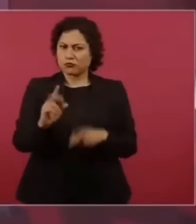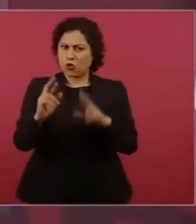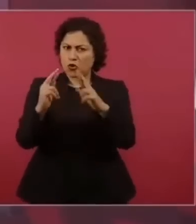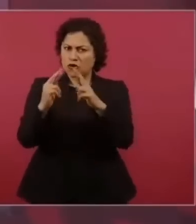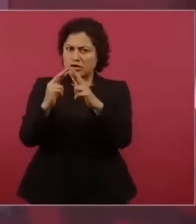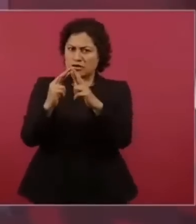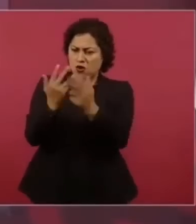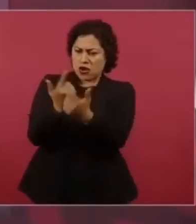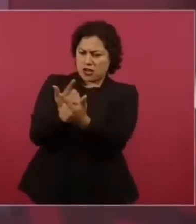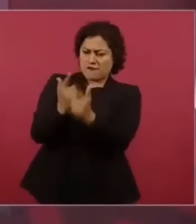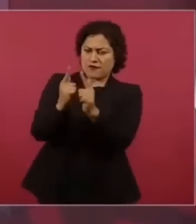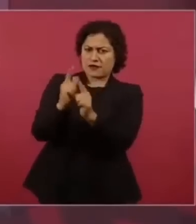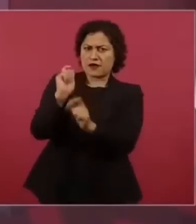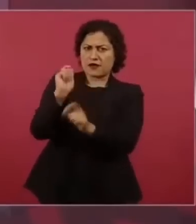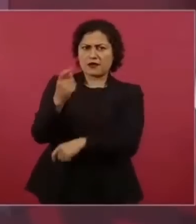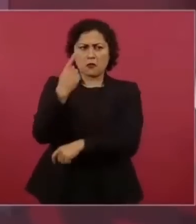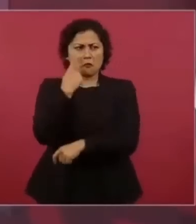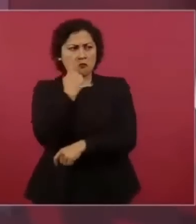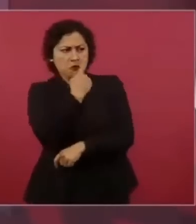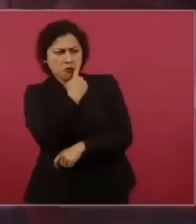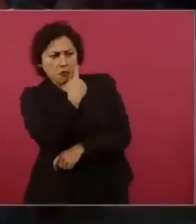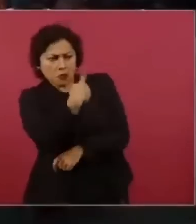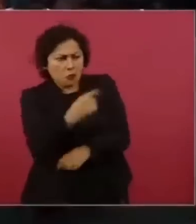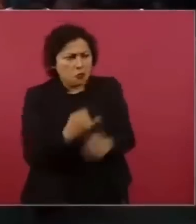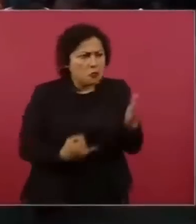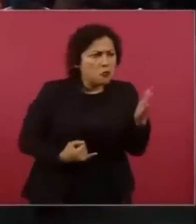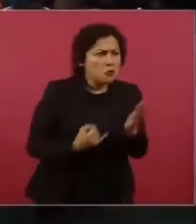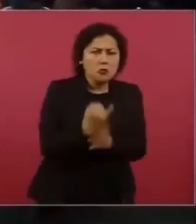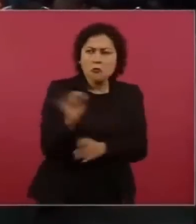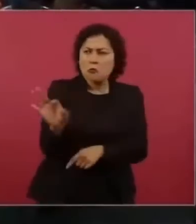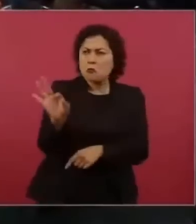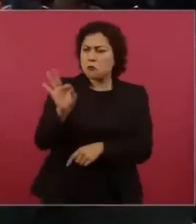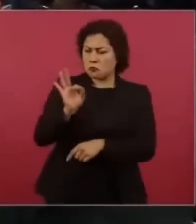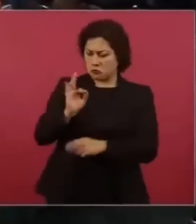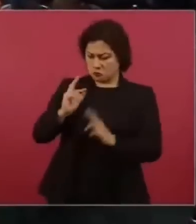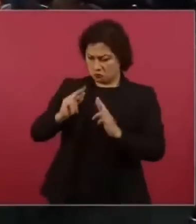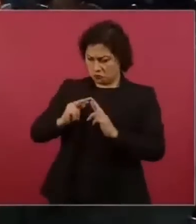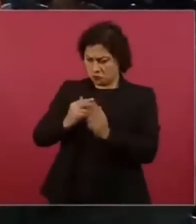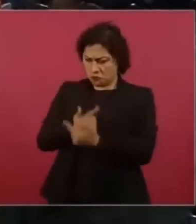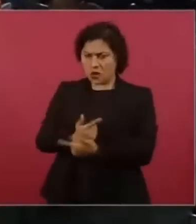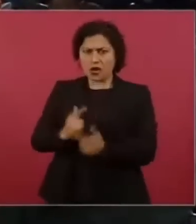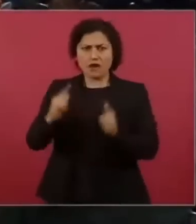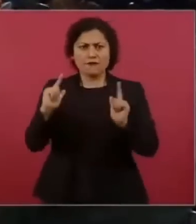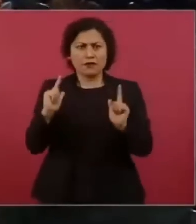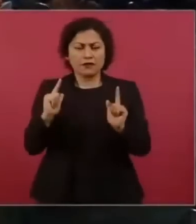que en libertad cualquier ciudadano pueda ejercer